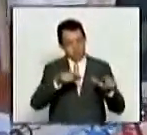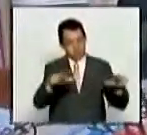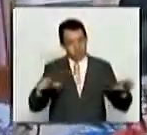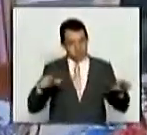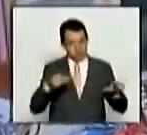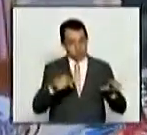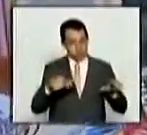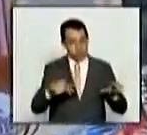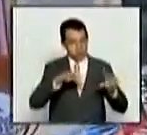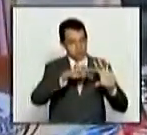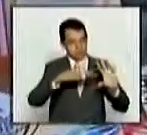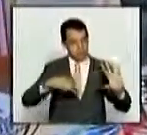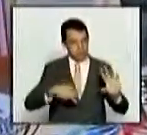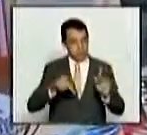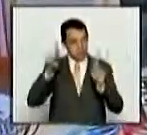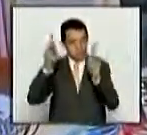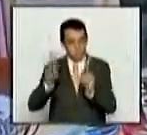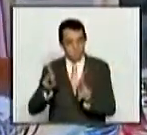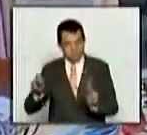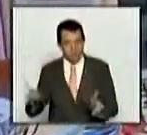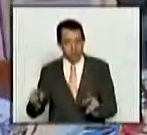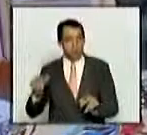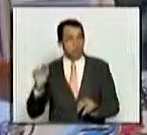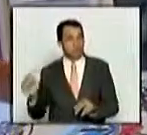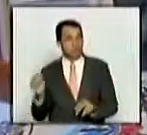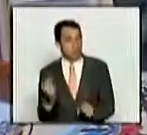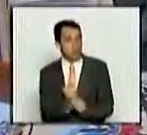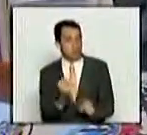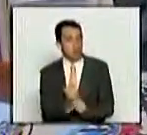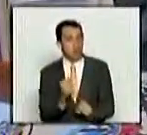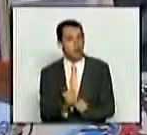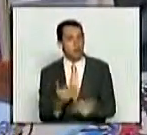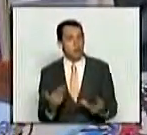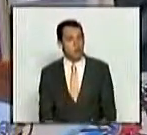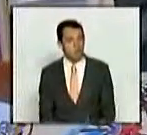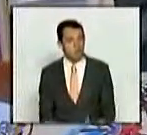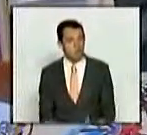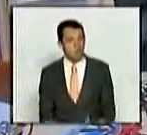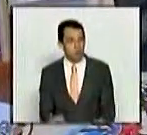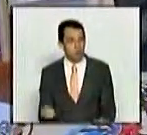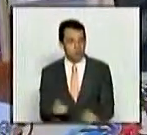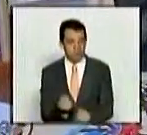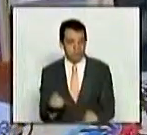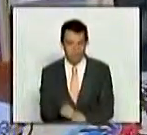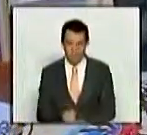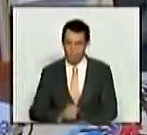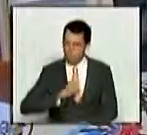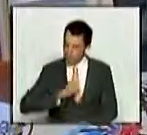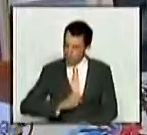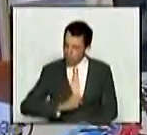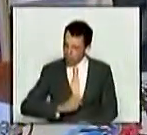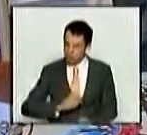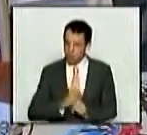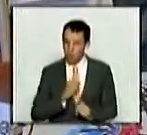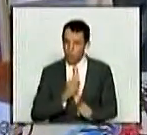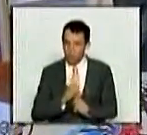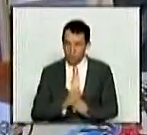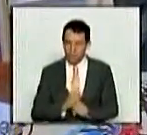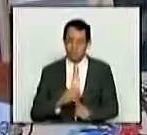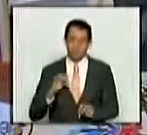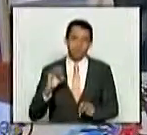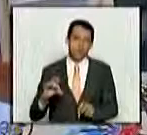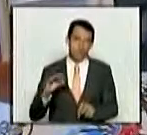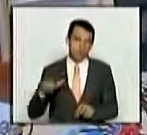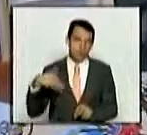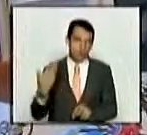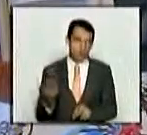Y esas personas que tienen que trabajar como él, con trabajos fuertes, pues generan ciertos dolores.